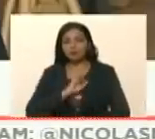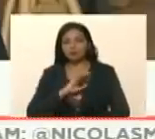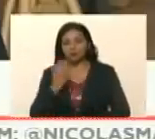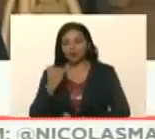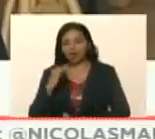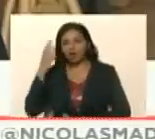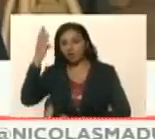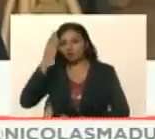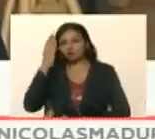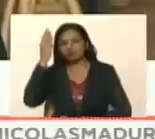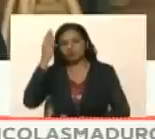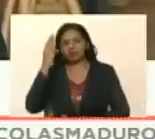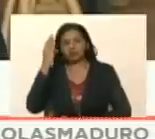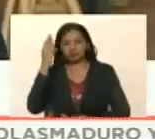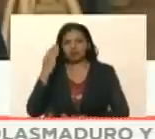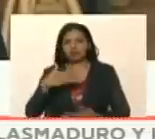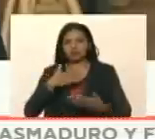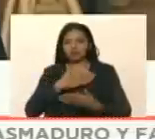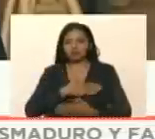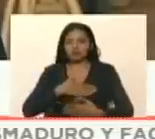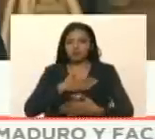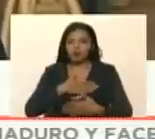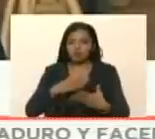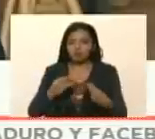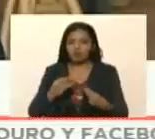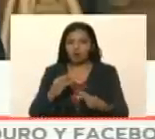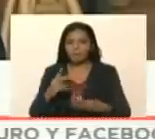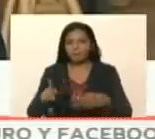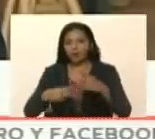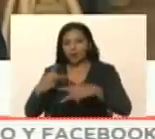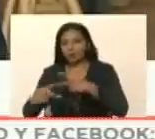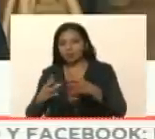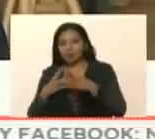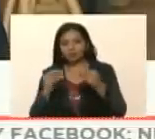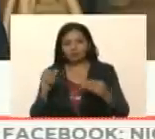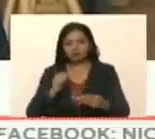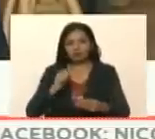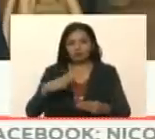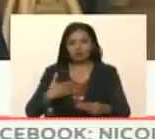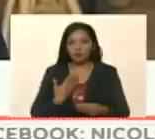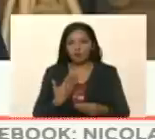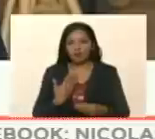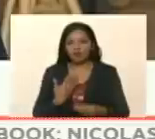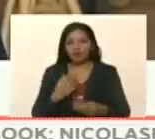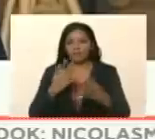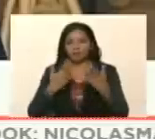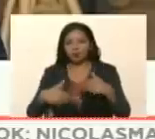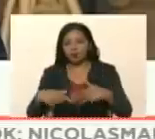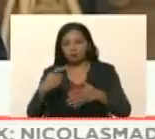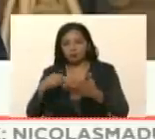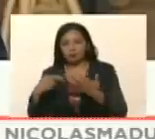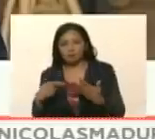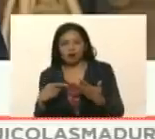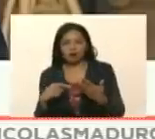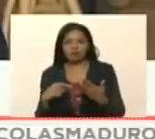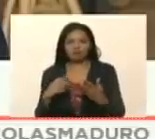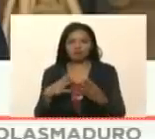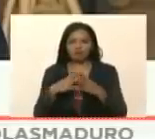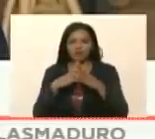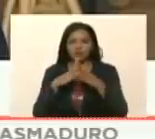consciente, solidario, productivo, de todos los productores. Empresarios, productores, campesinos,